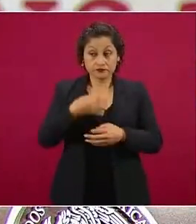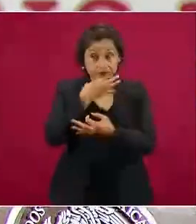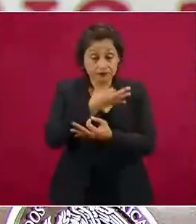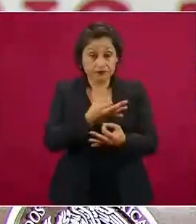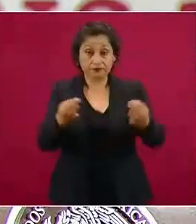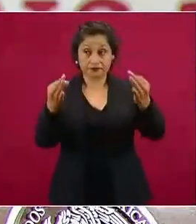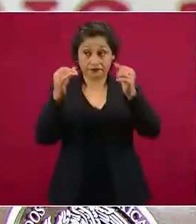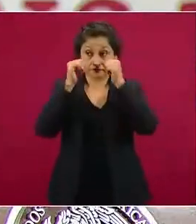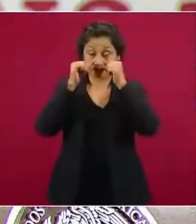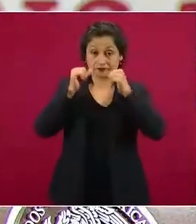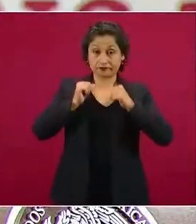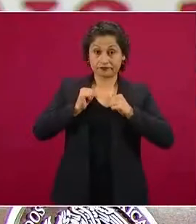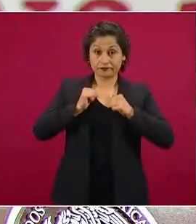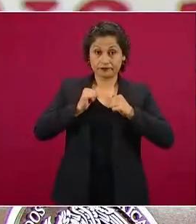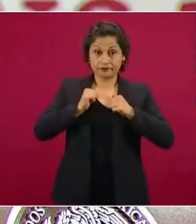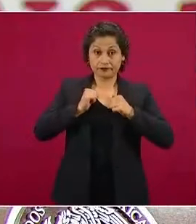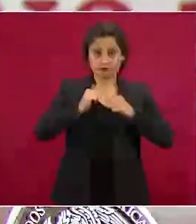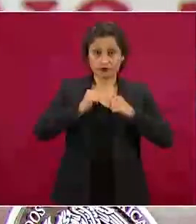tengo